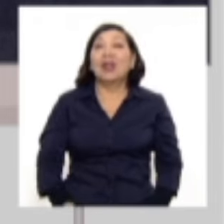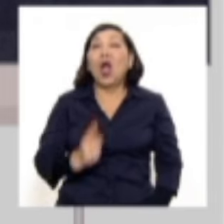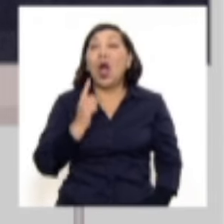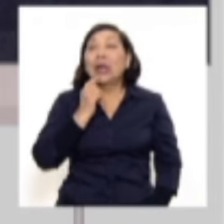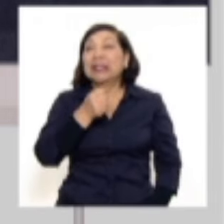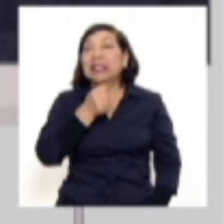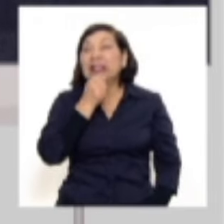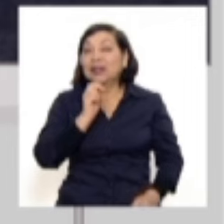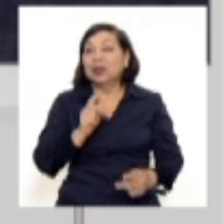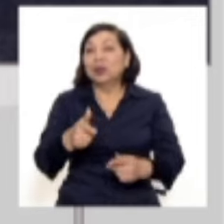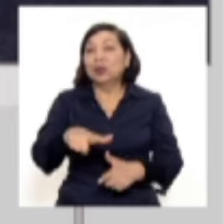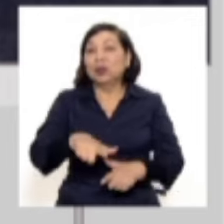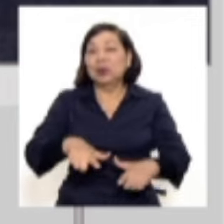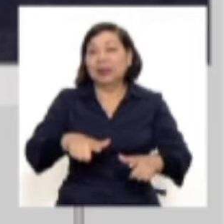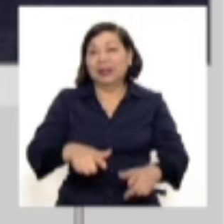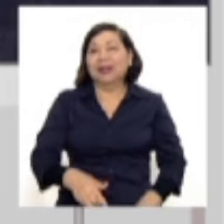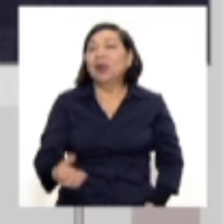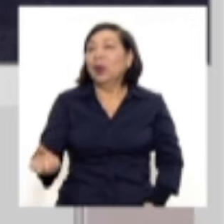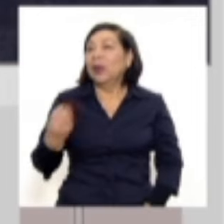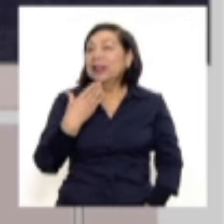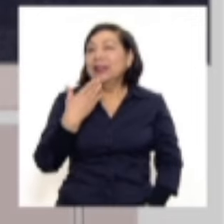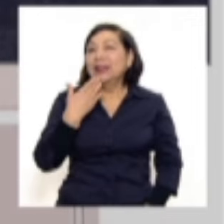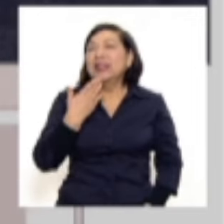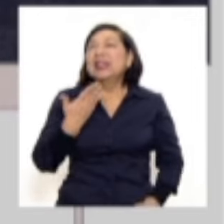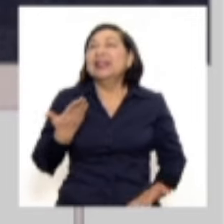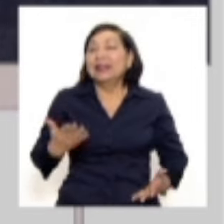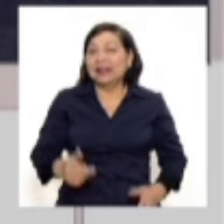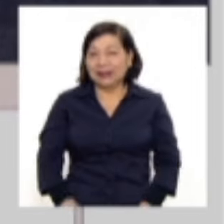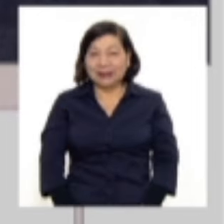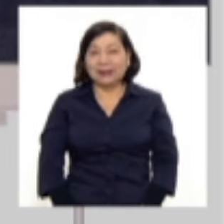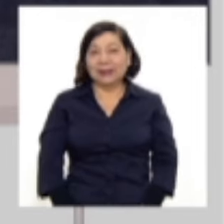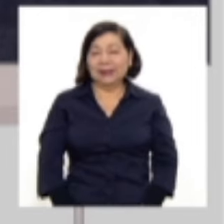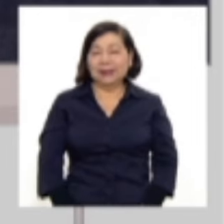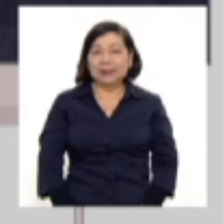Arturo Núñez, quien está en el lugar. ¿Cómo estás? Buenos días. Arturo, buenos días.